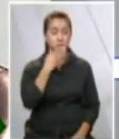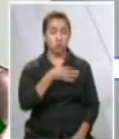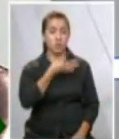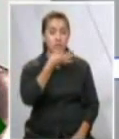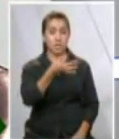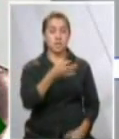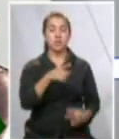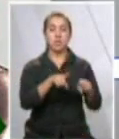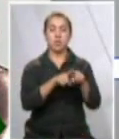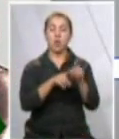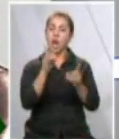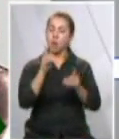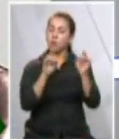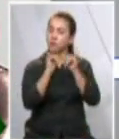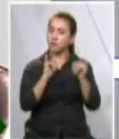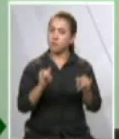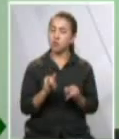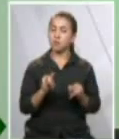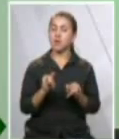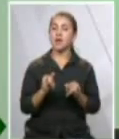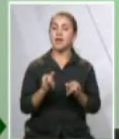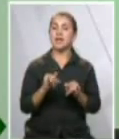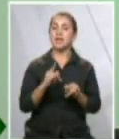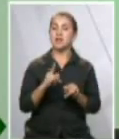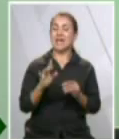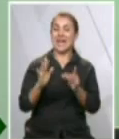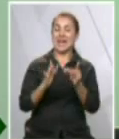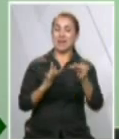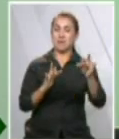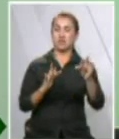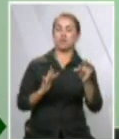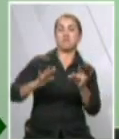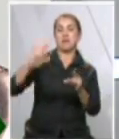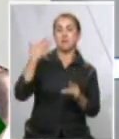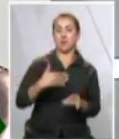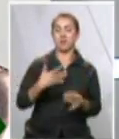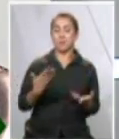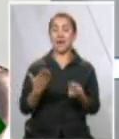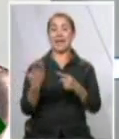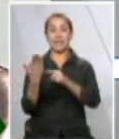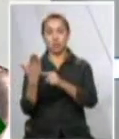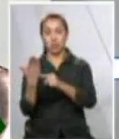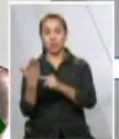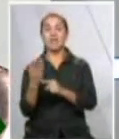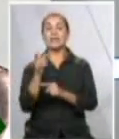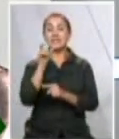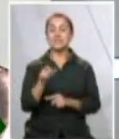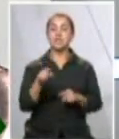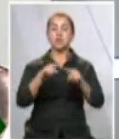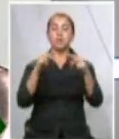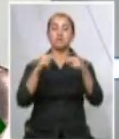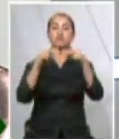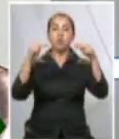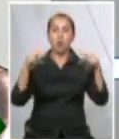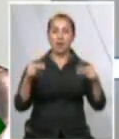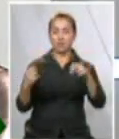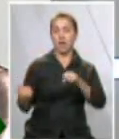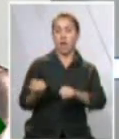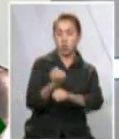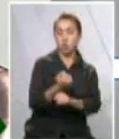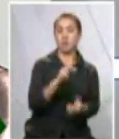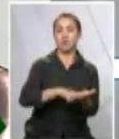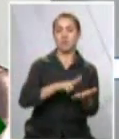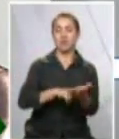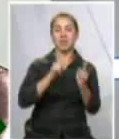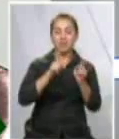señalaste, o sea, es como de alguna manera el elemento central para que la tecnología sea el puente, sirva de verdad,